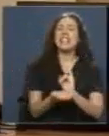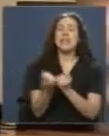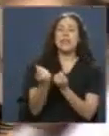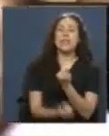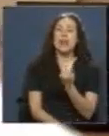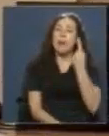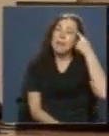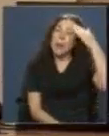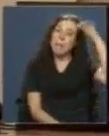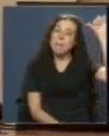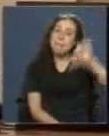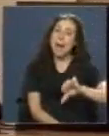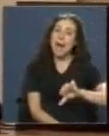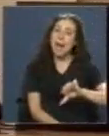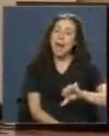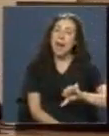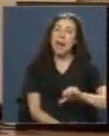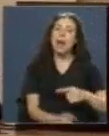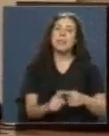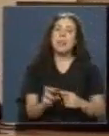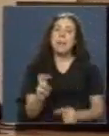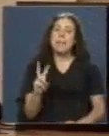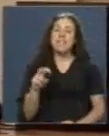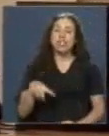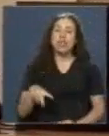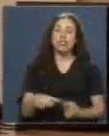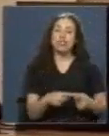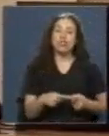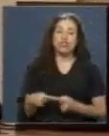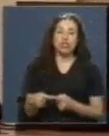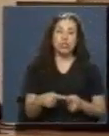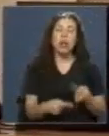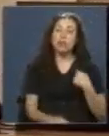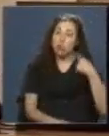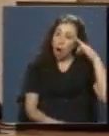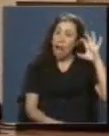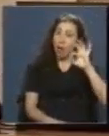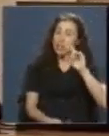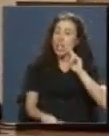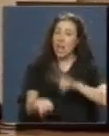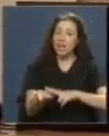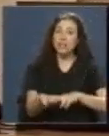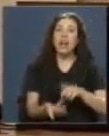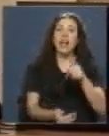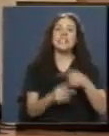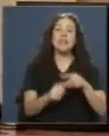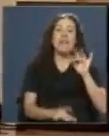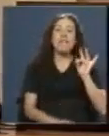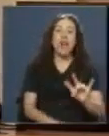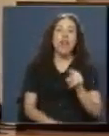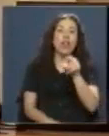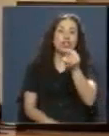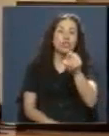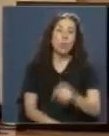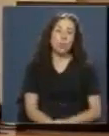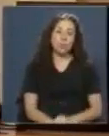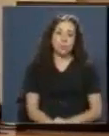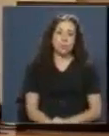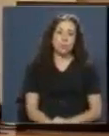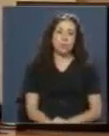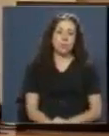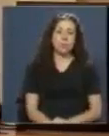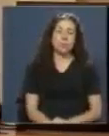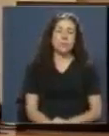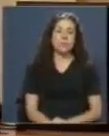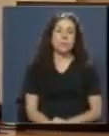financiera, pero pésimas como previsión social. Y le creo. El violador eres tú. Bueno,